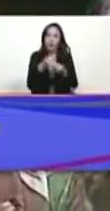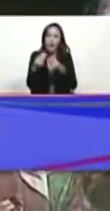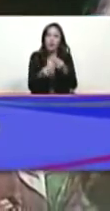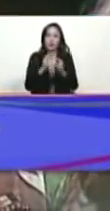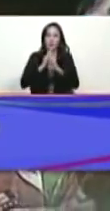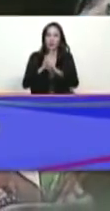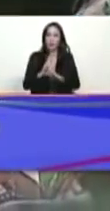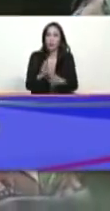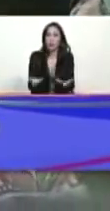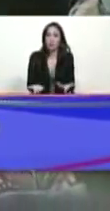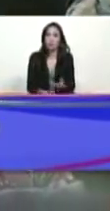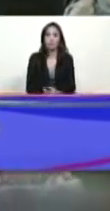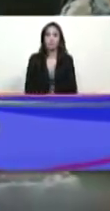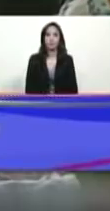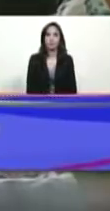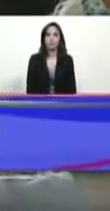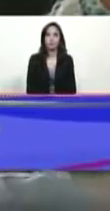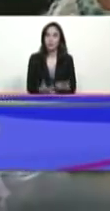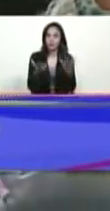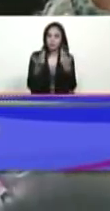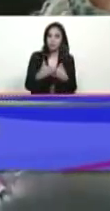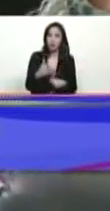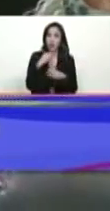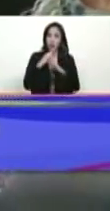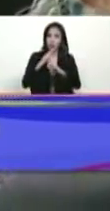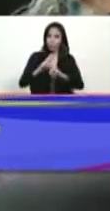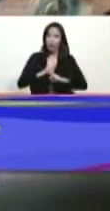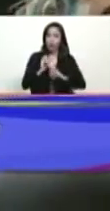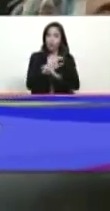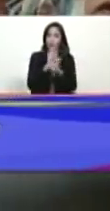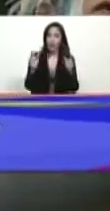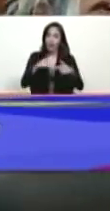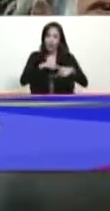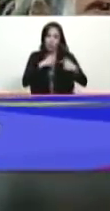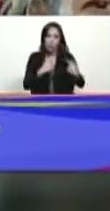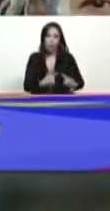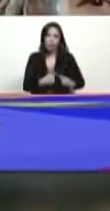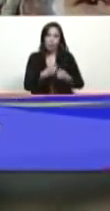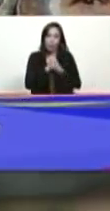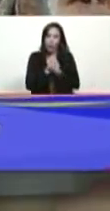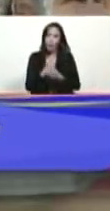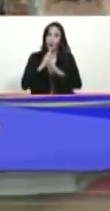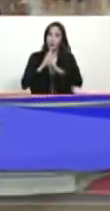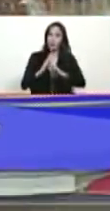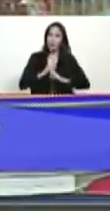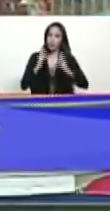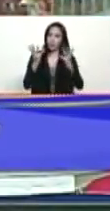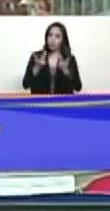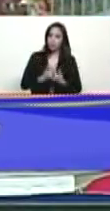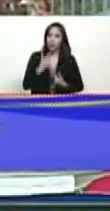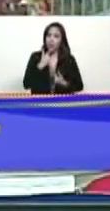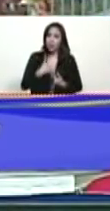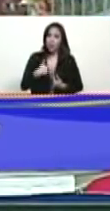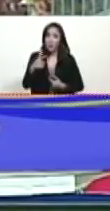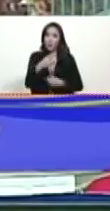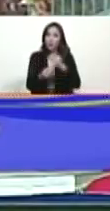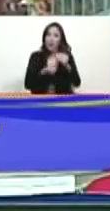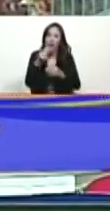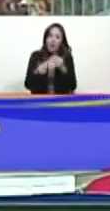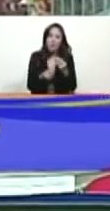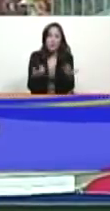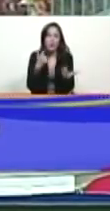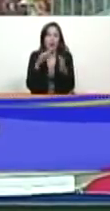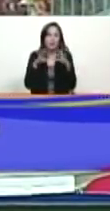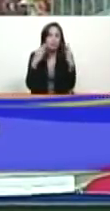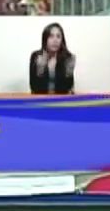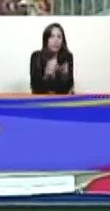Contéstame, contéstame desde tu corazón. ¿Qué has hecho hoy para mejorar tu